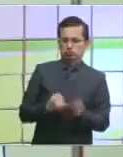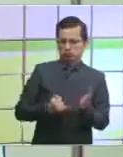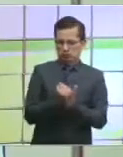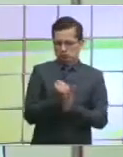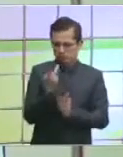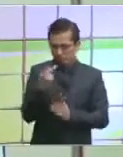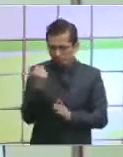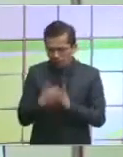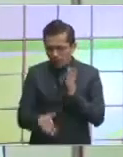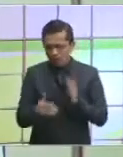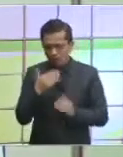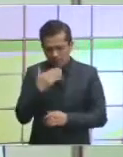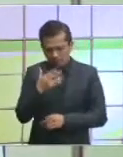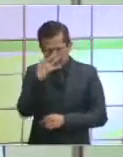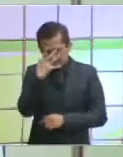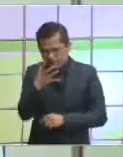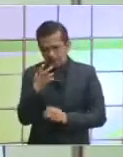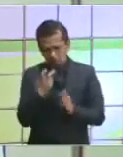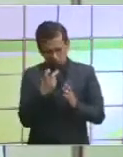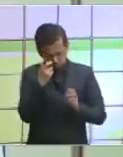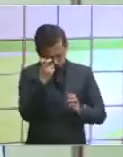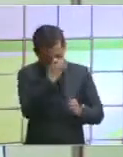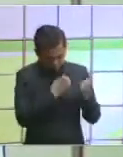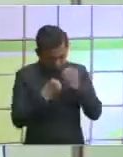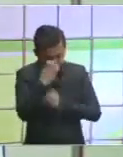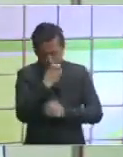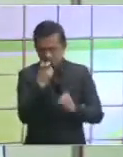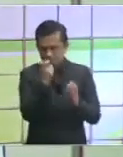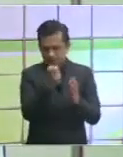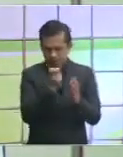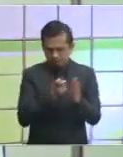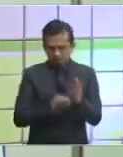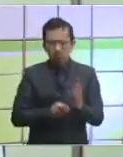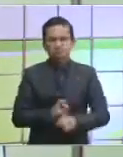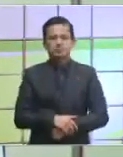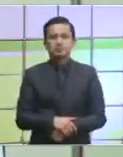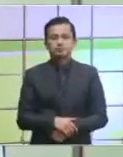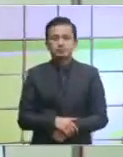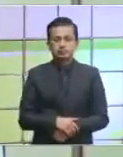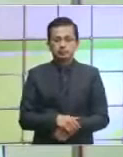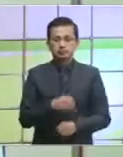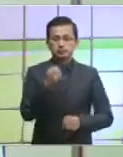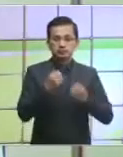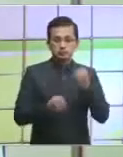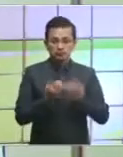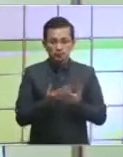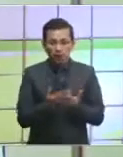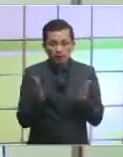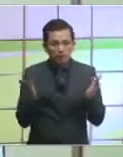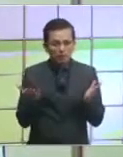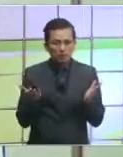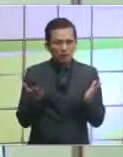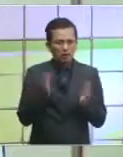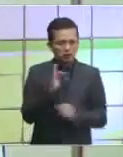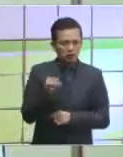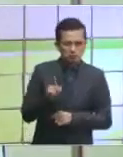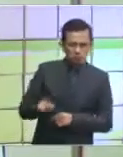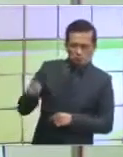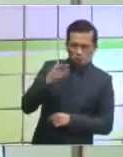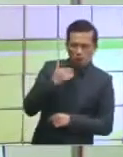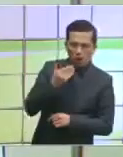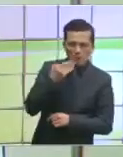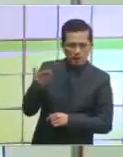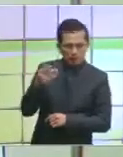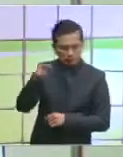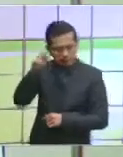un análisis serio en el asunto entonces no puede haber una justicia abierta si no hay una academia activa una